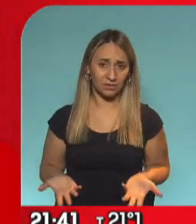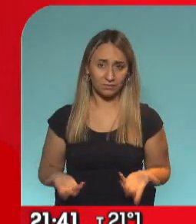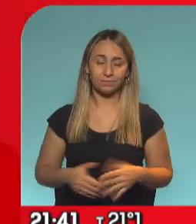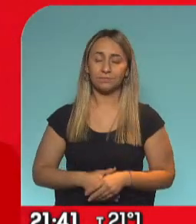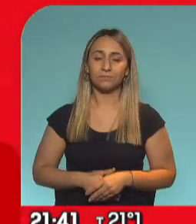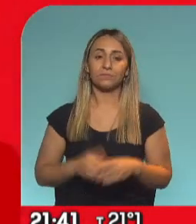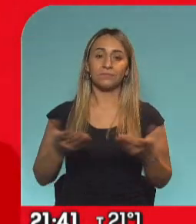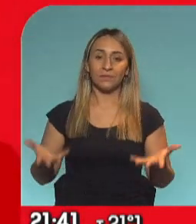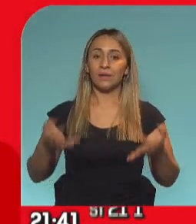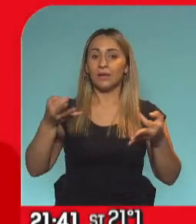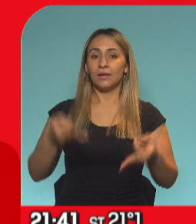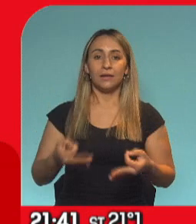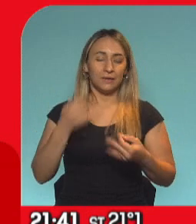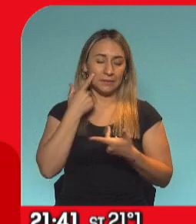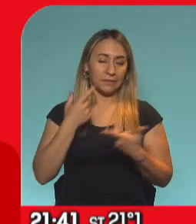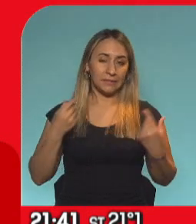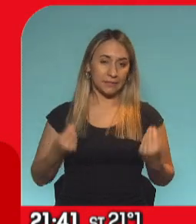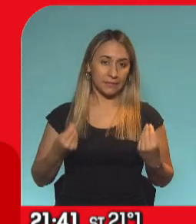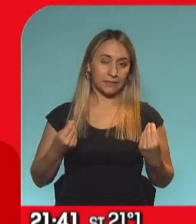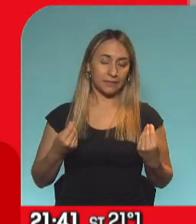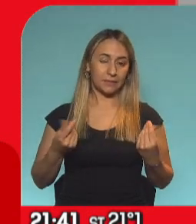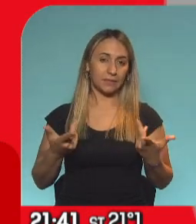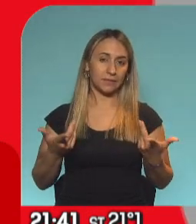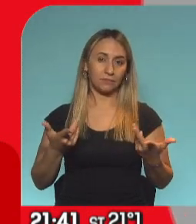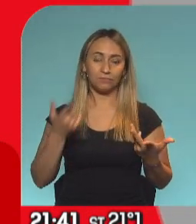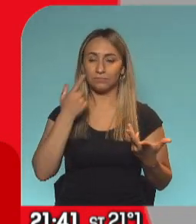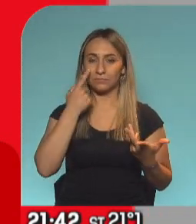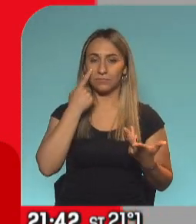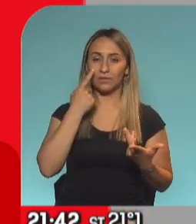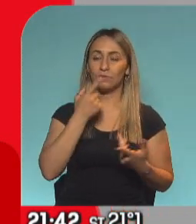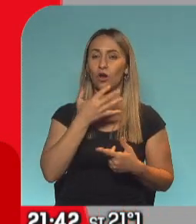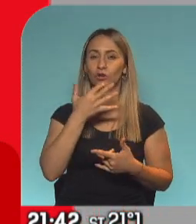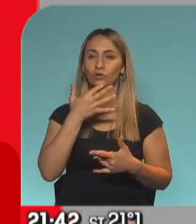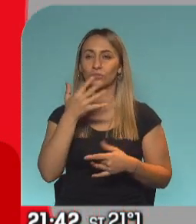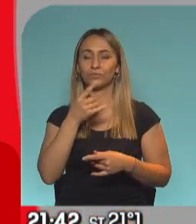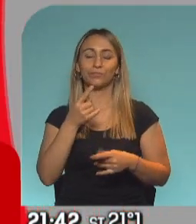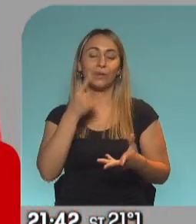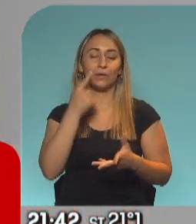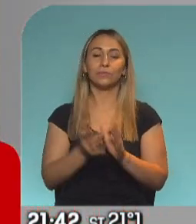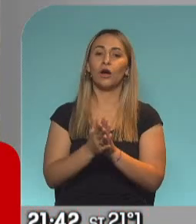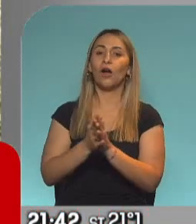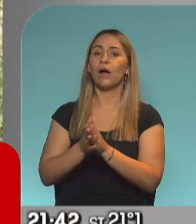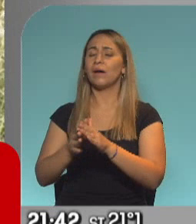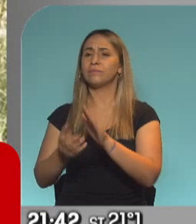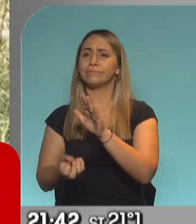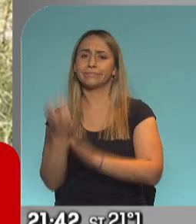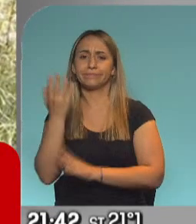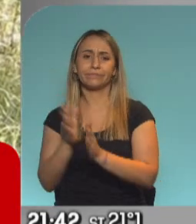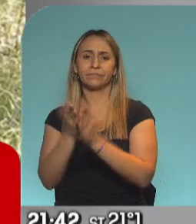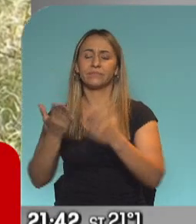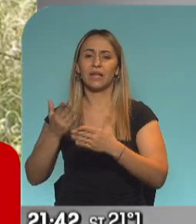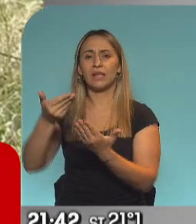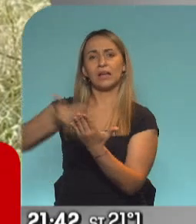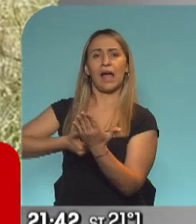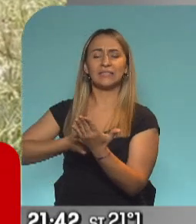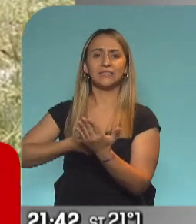hablando básicamente es de una incomprensible actitud de labrarle un sumario policial, que okay, por protocolo